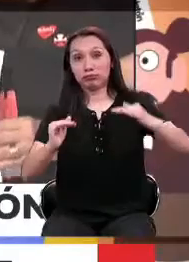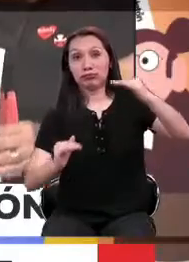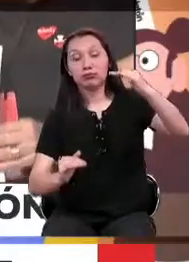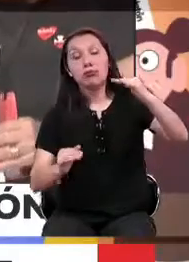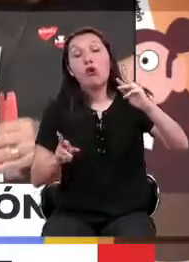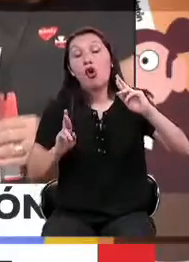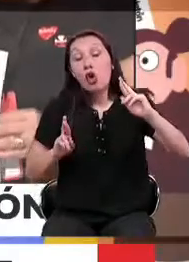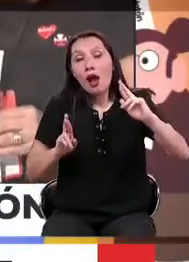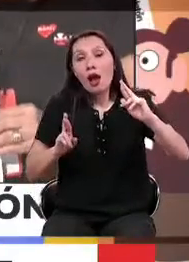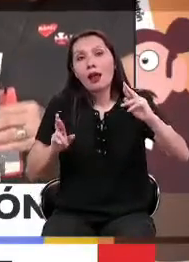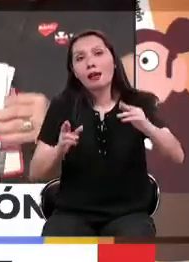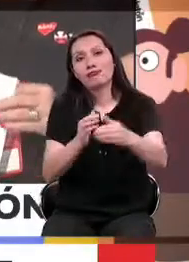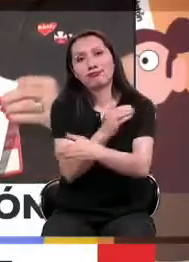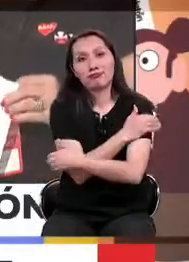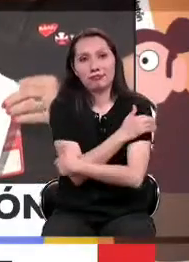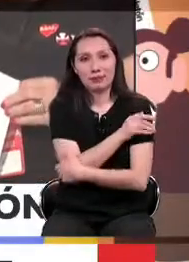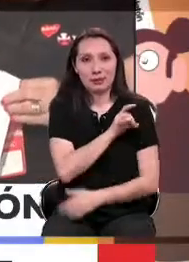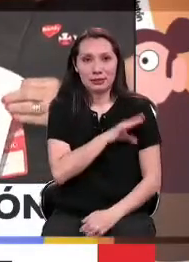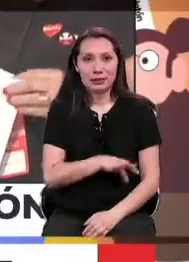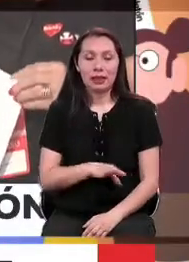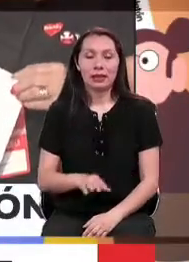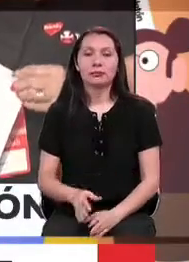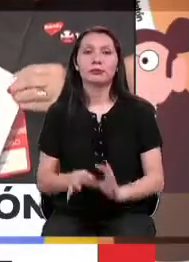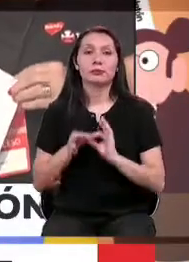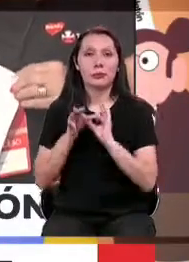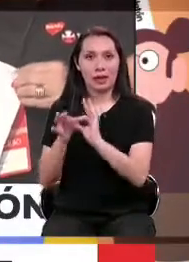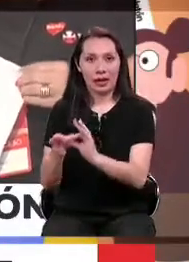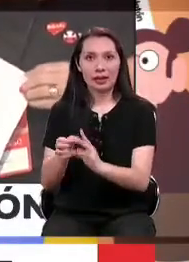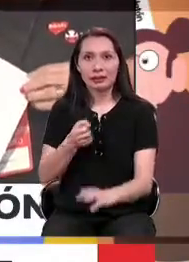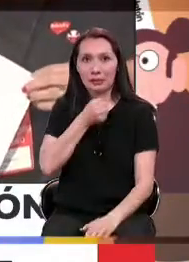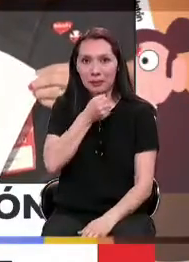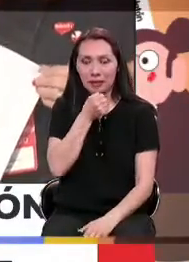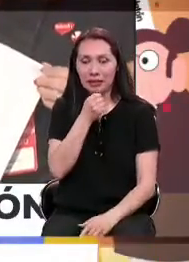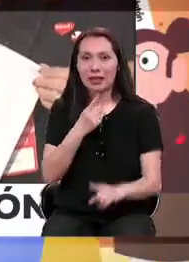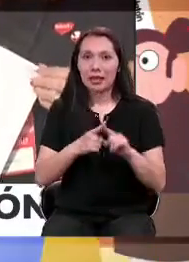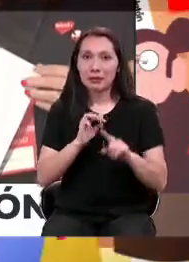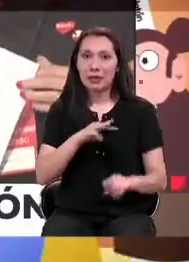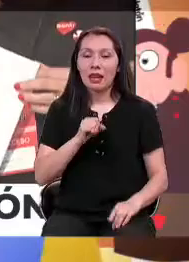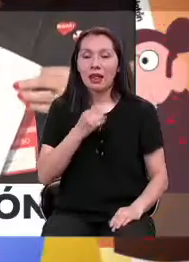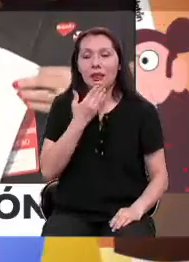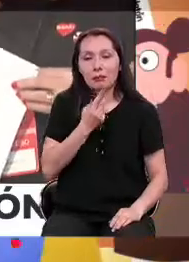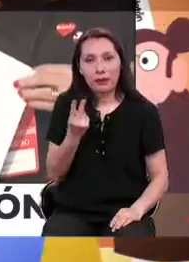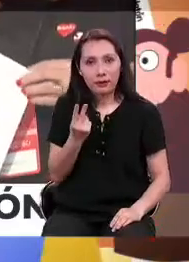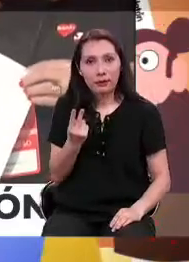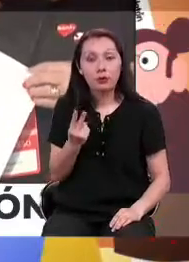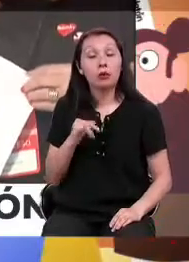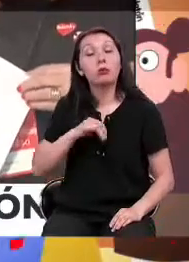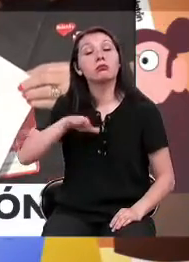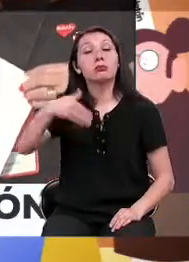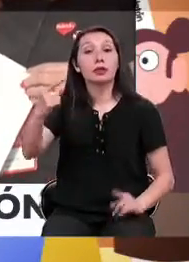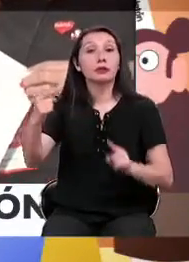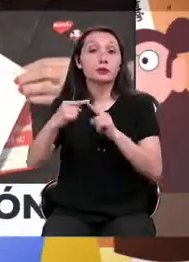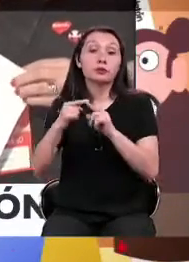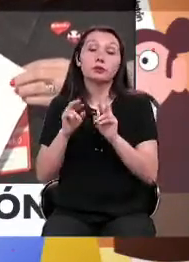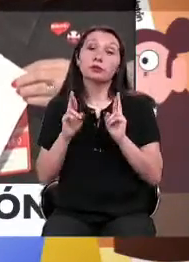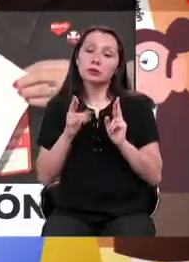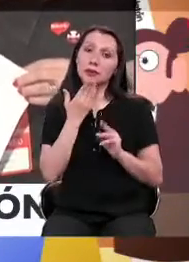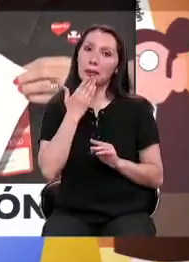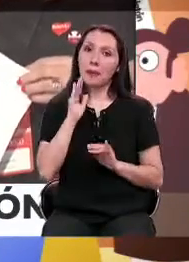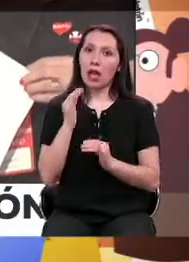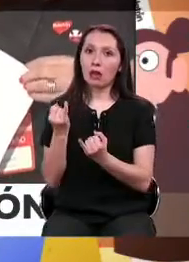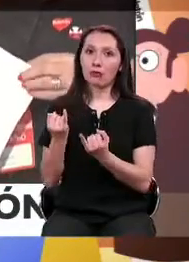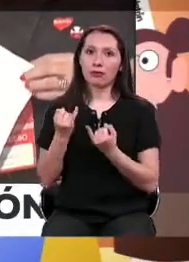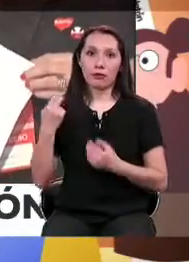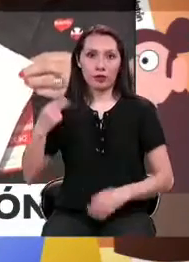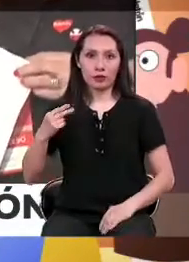logremos finalmente darnos el abrazo de Chile. Gracias, María Jesús. Gracias, Jimena. Y bueno, estaremos en contacto. Esperemos que con mejores